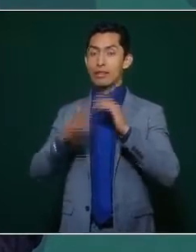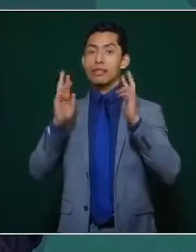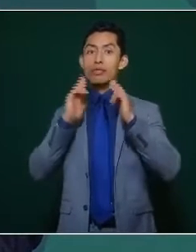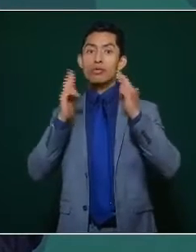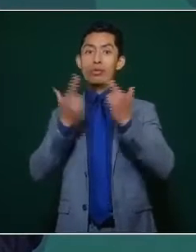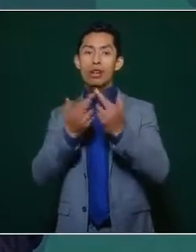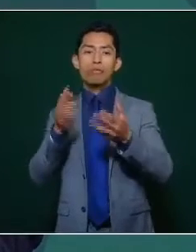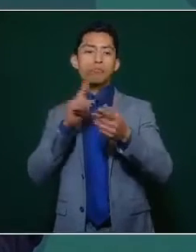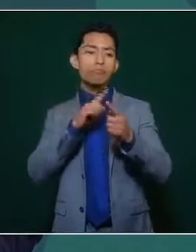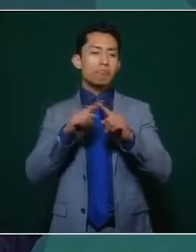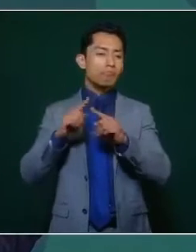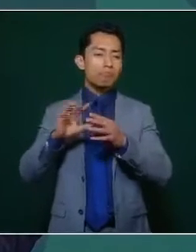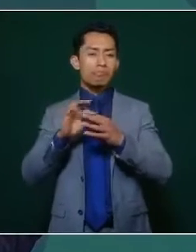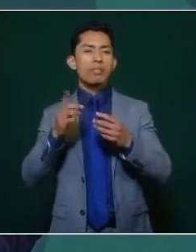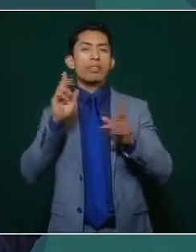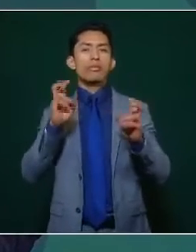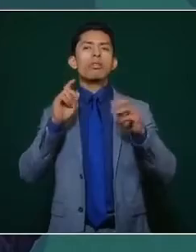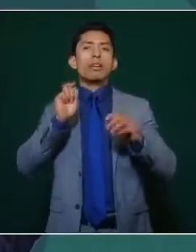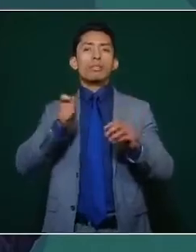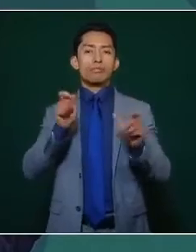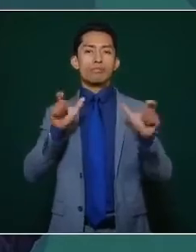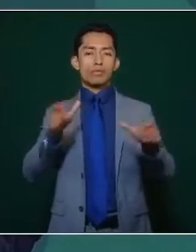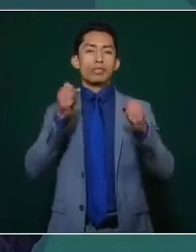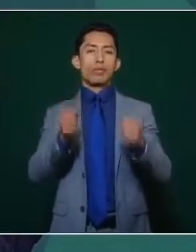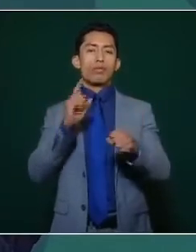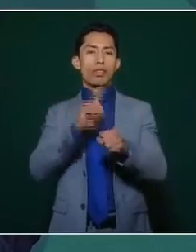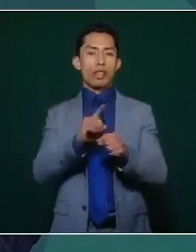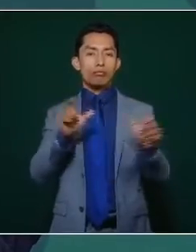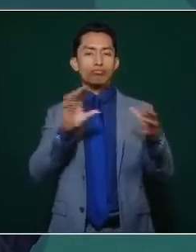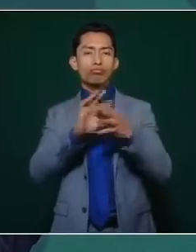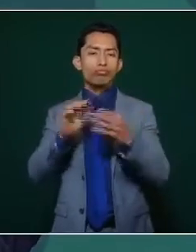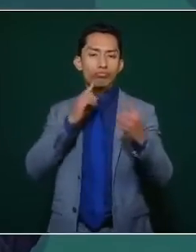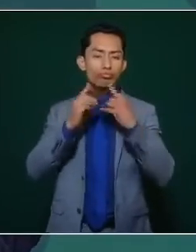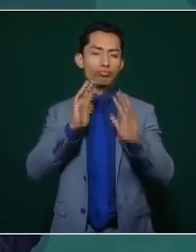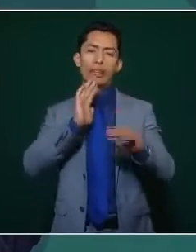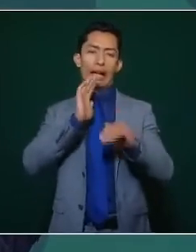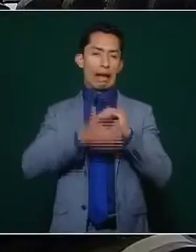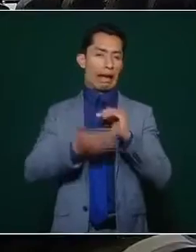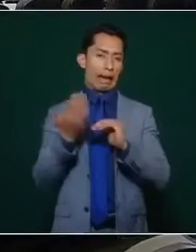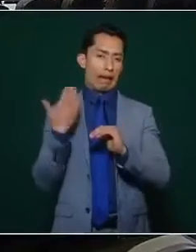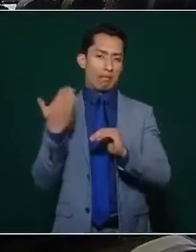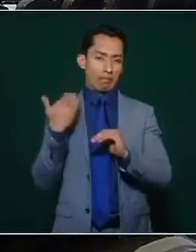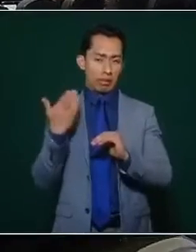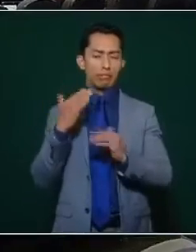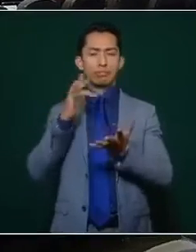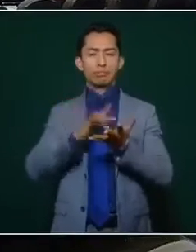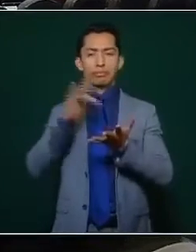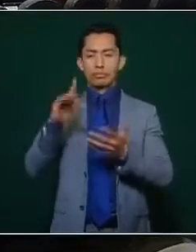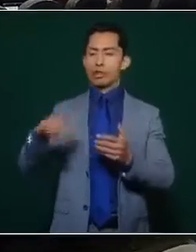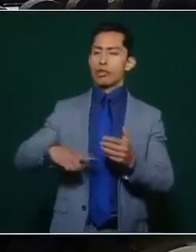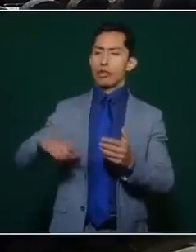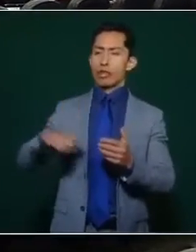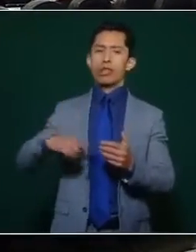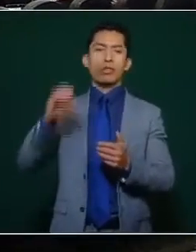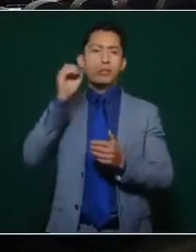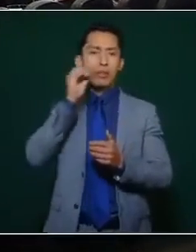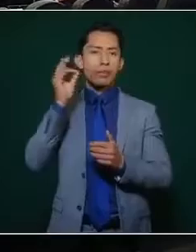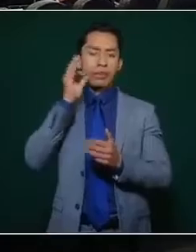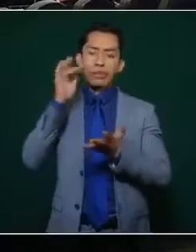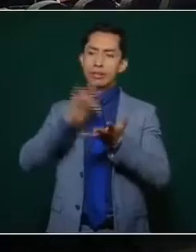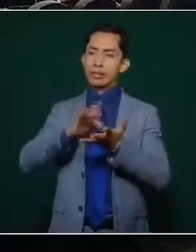de seguridad. Le agradecemos mucho al gobernador Omar Fayad